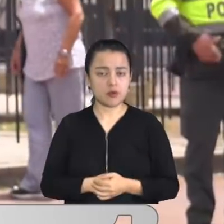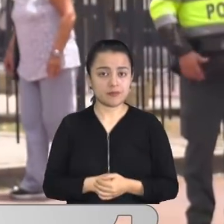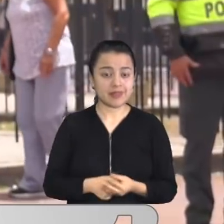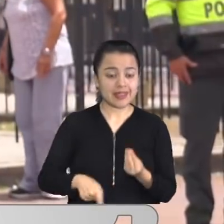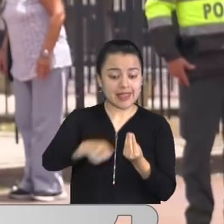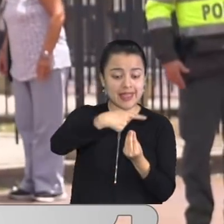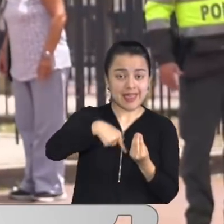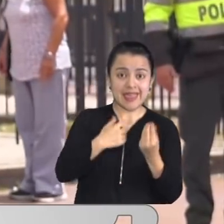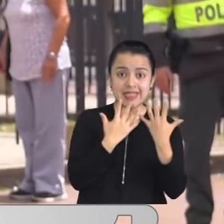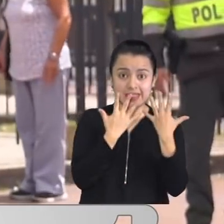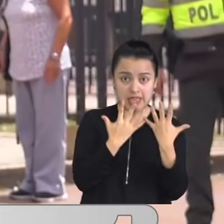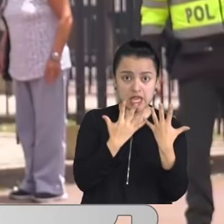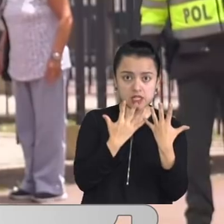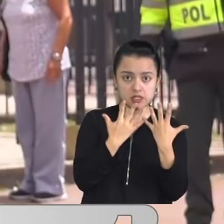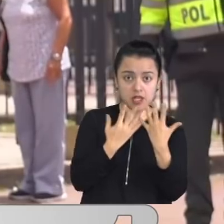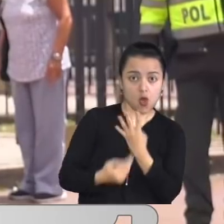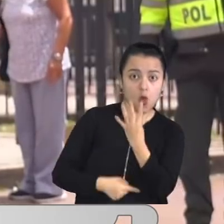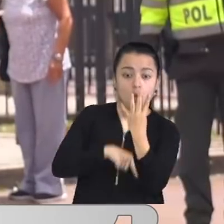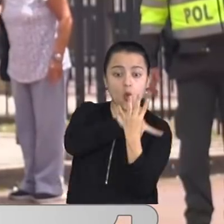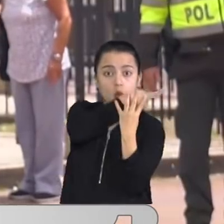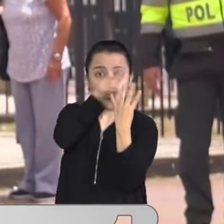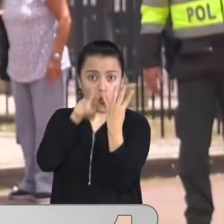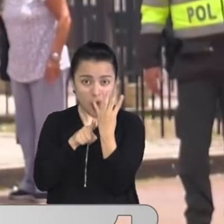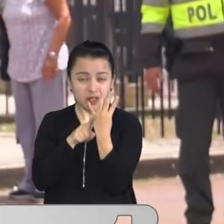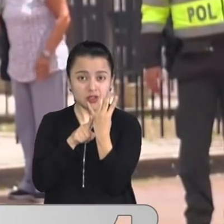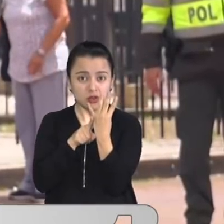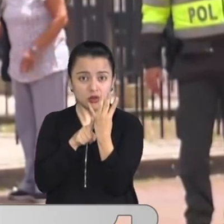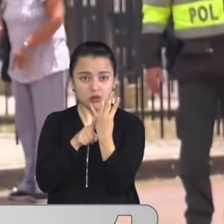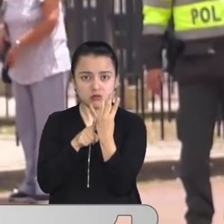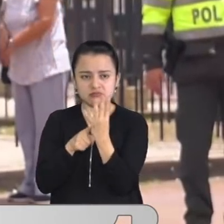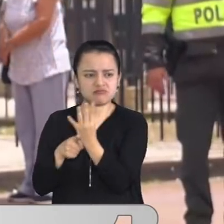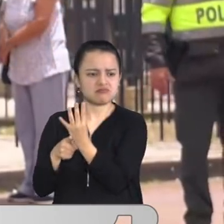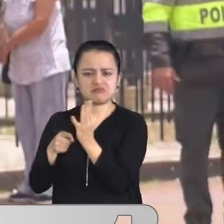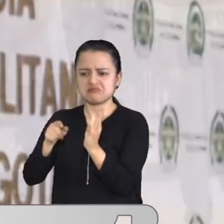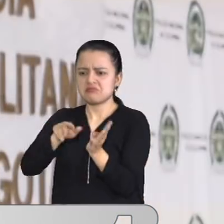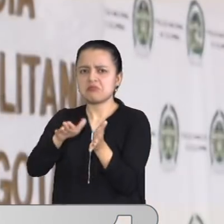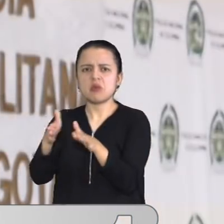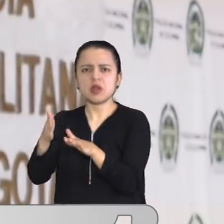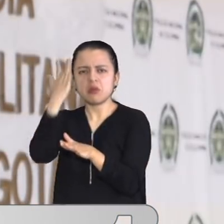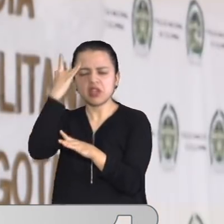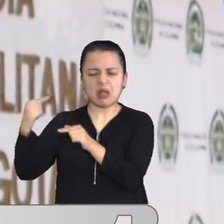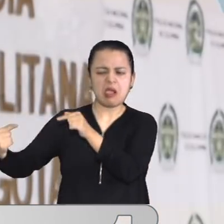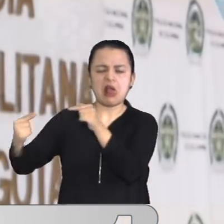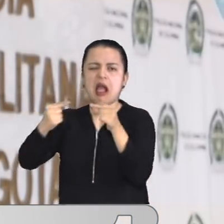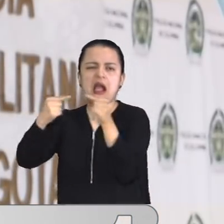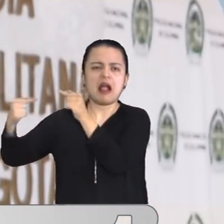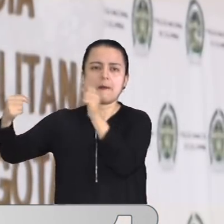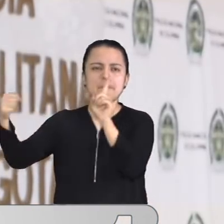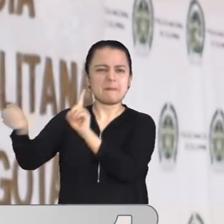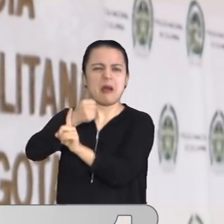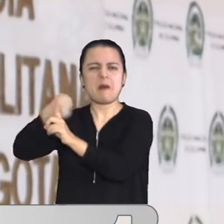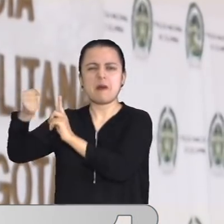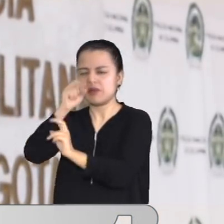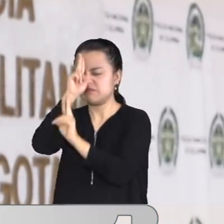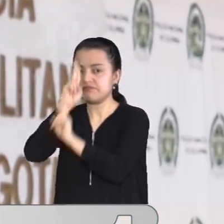4 de cada 10 homicidios se están presentando en este momento por intolerancia. Para el comandante operativo de la Policía de Bogotá, el coronel